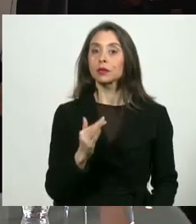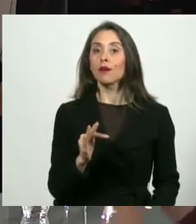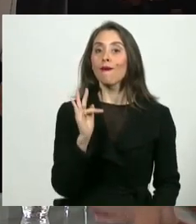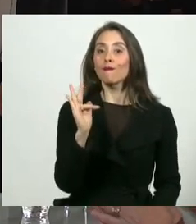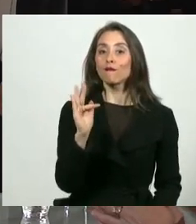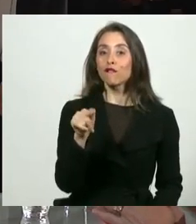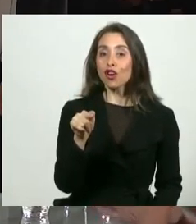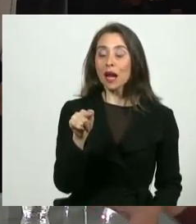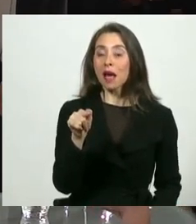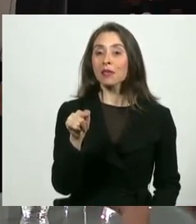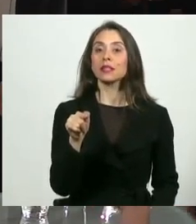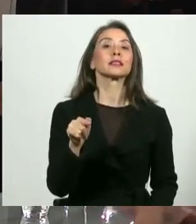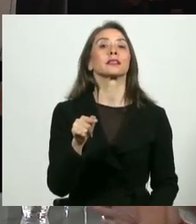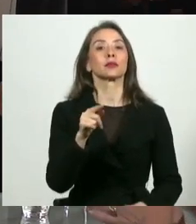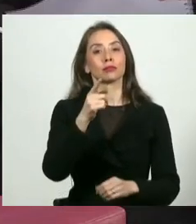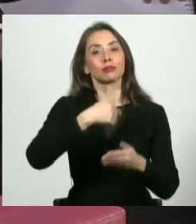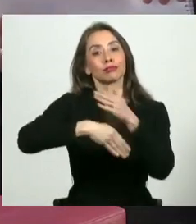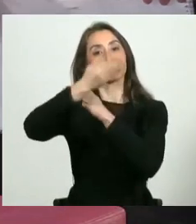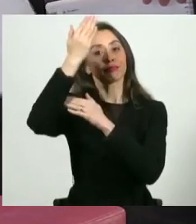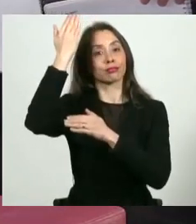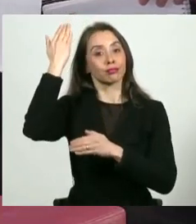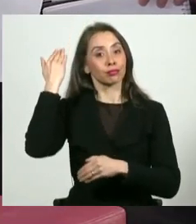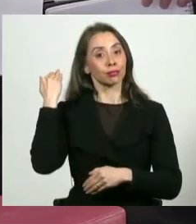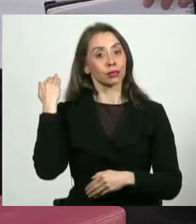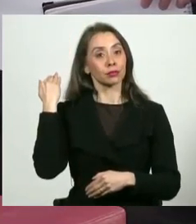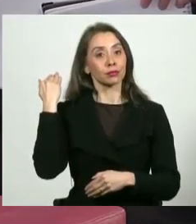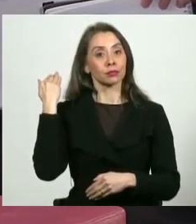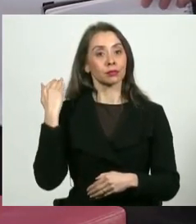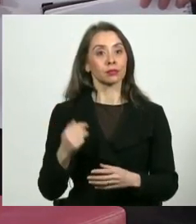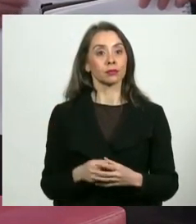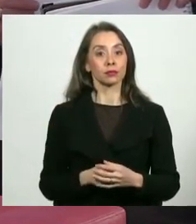Fonavis, de la época,